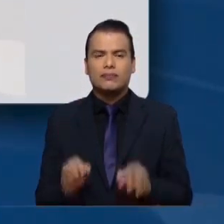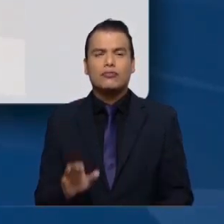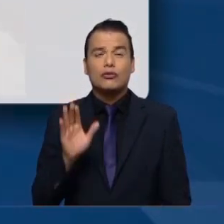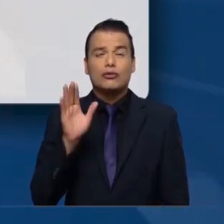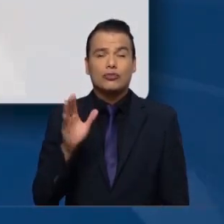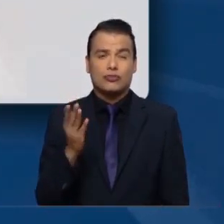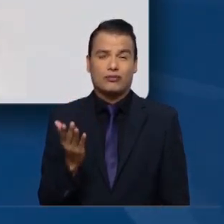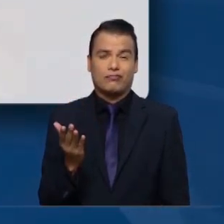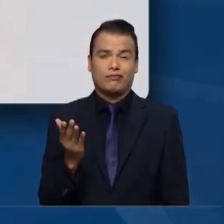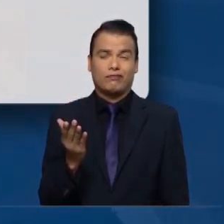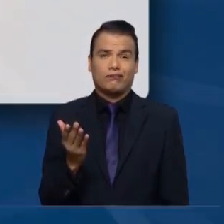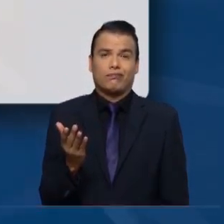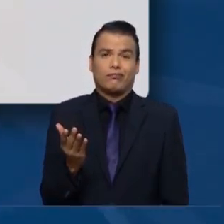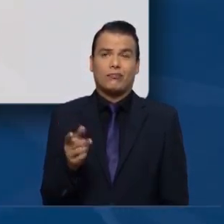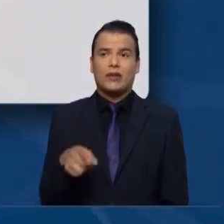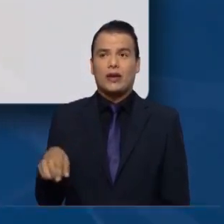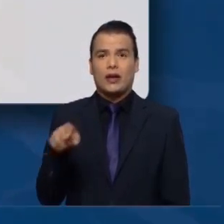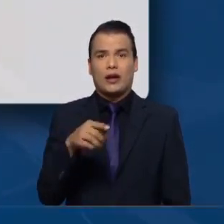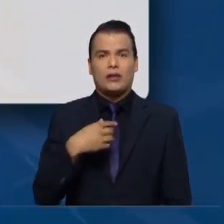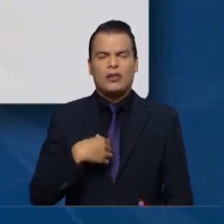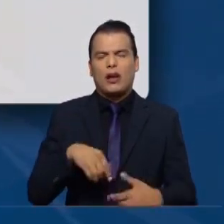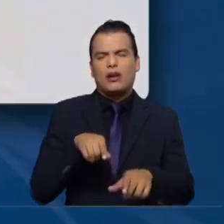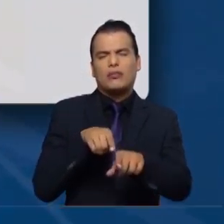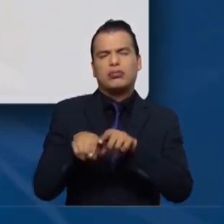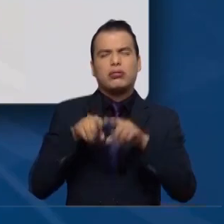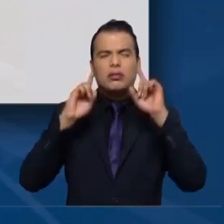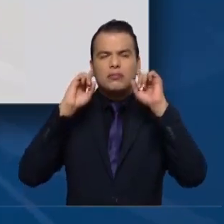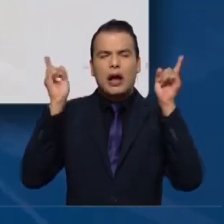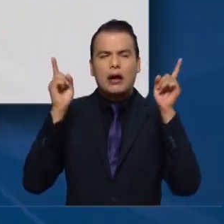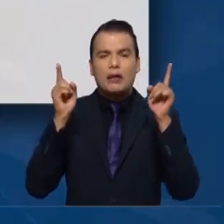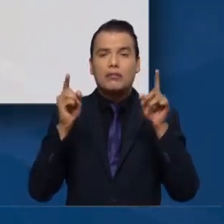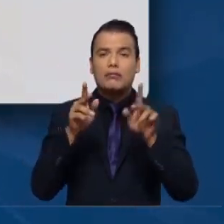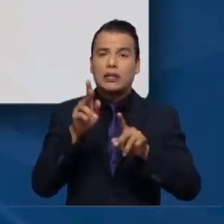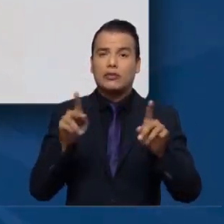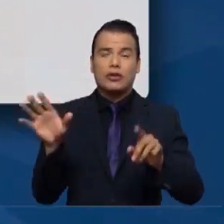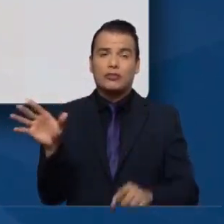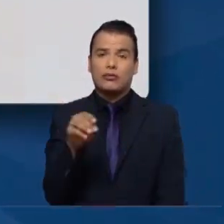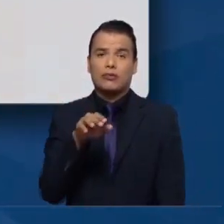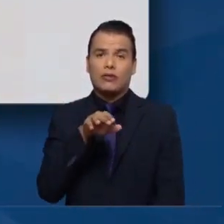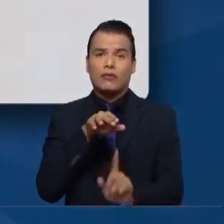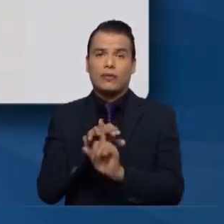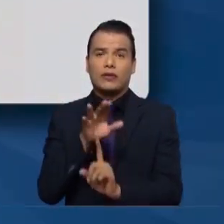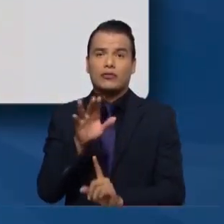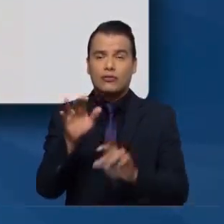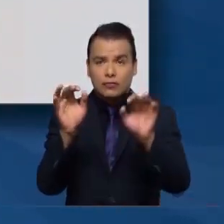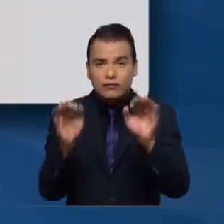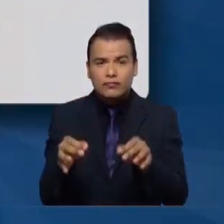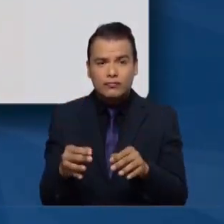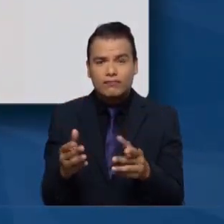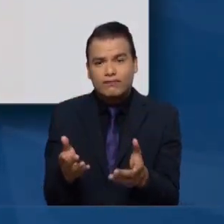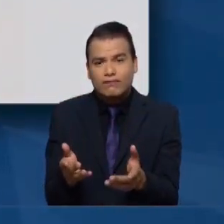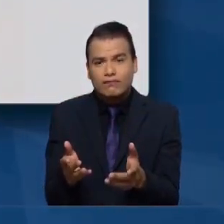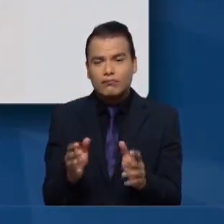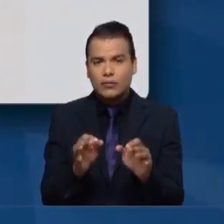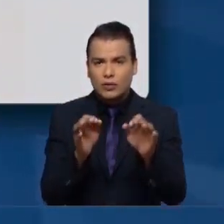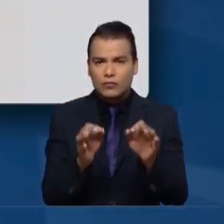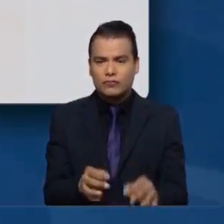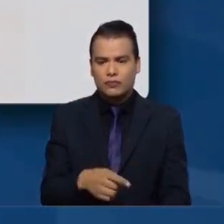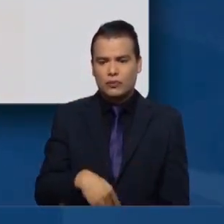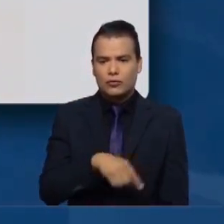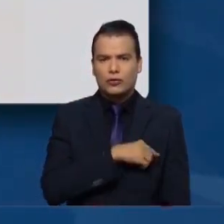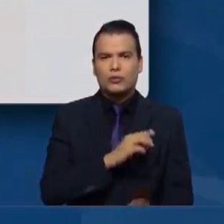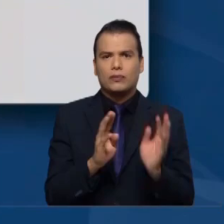todos los actores de movilidad y en cualquier condición en la cual estemos actuando es decir tanto como